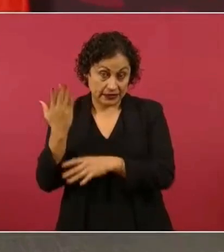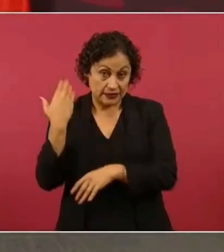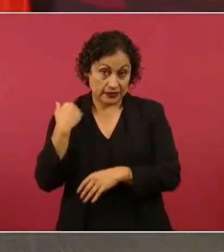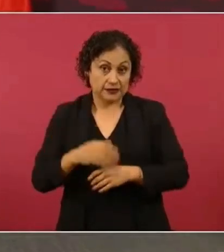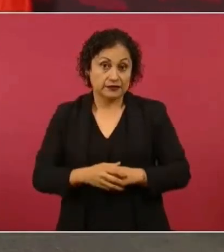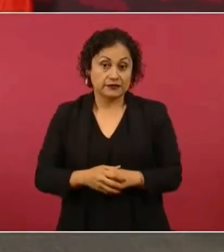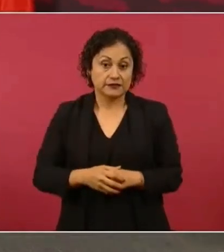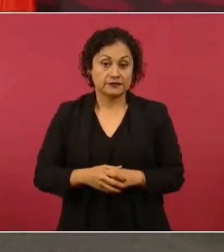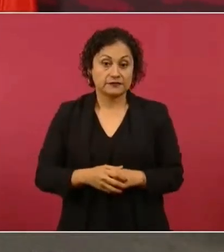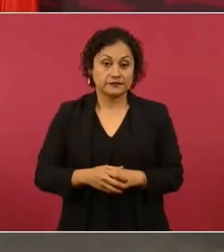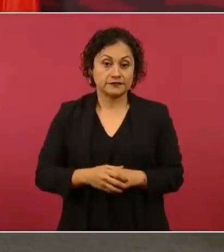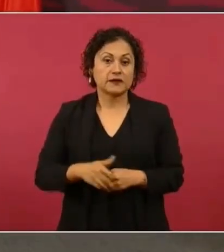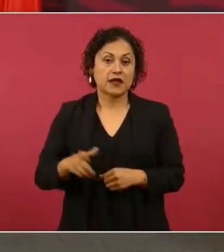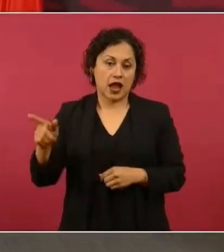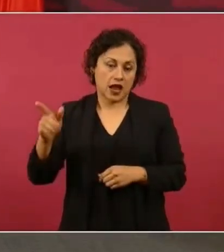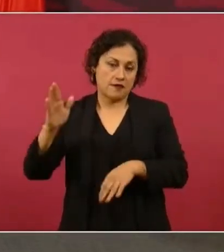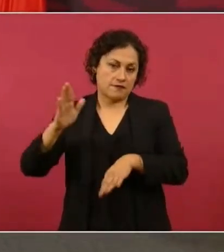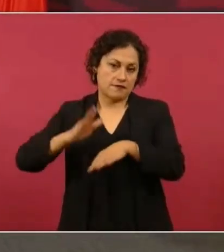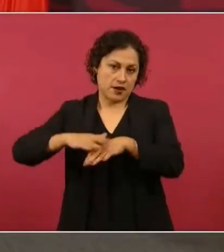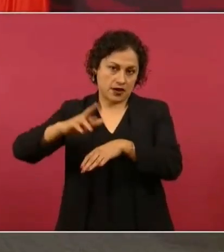el mayor,